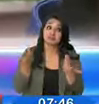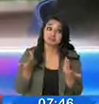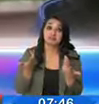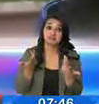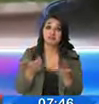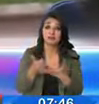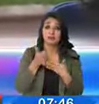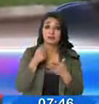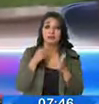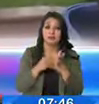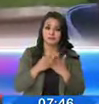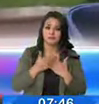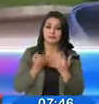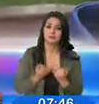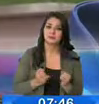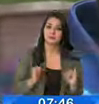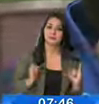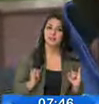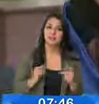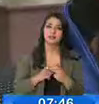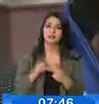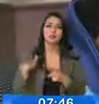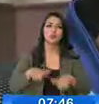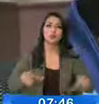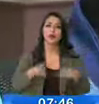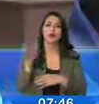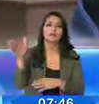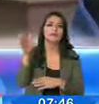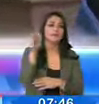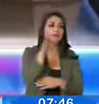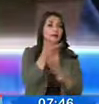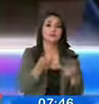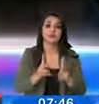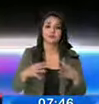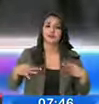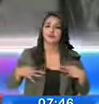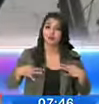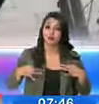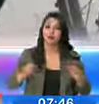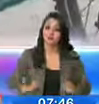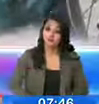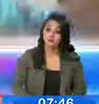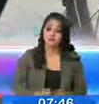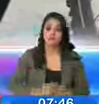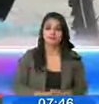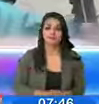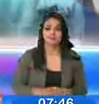poder tener ya más autonomía, de dirigirse de un lado al otro, hasta el hecho de la vestimenta.